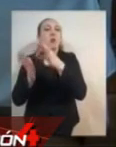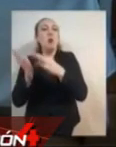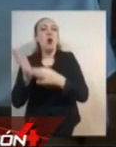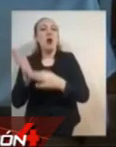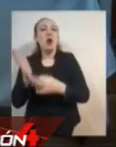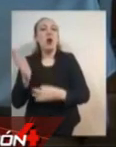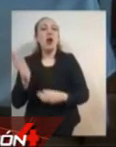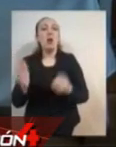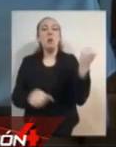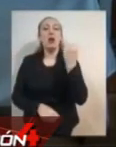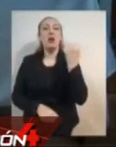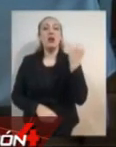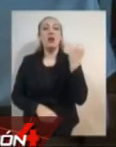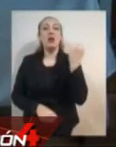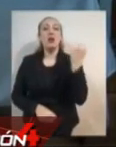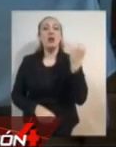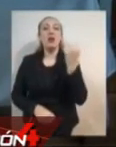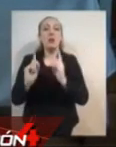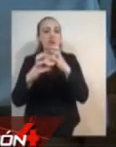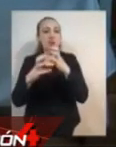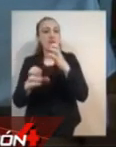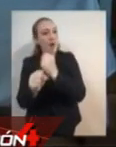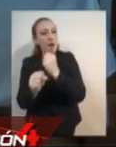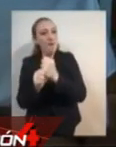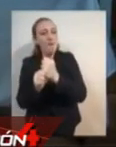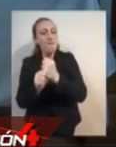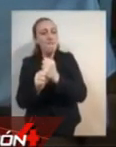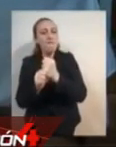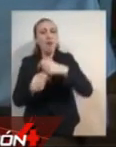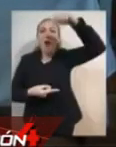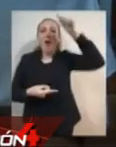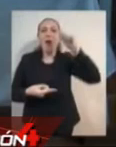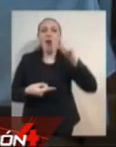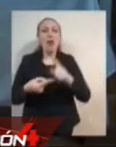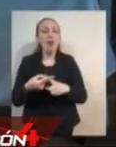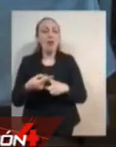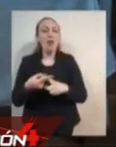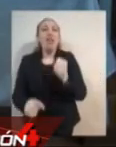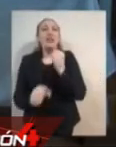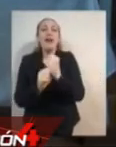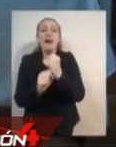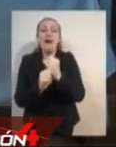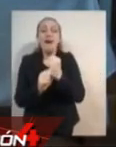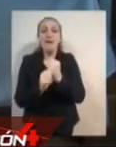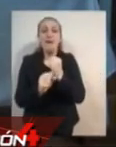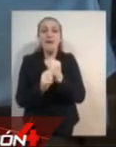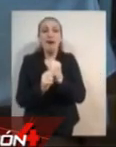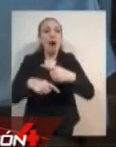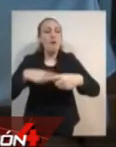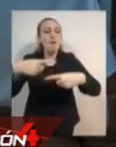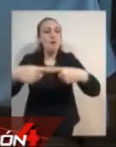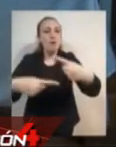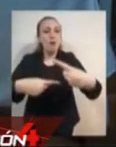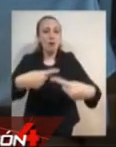el pliego de licitación, como que se trabaje de día y de noche para acelerar los plazos de obra, con la expectativa